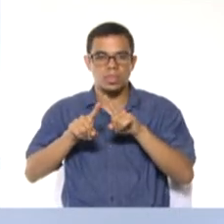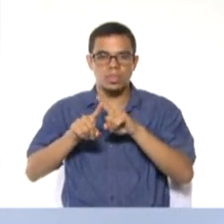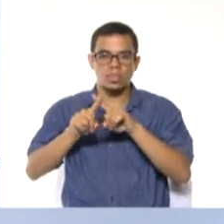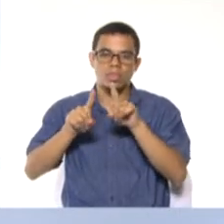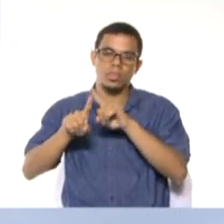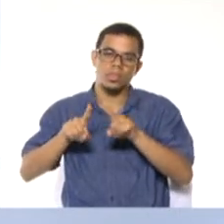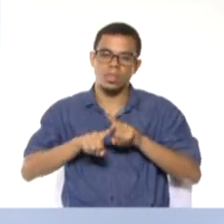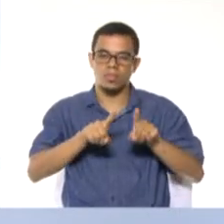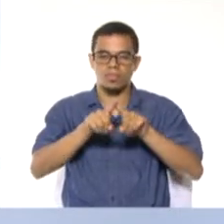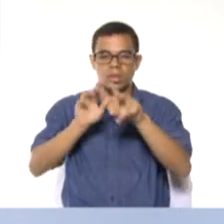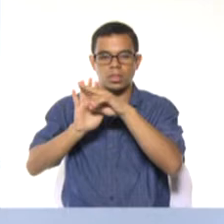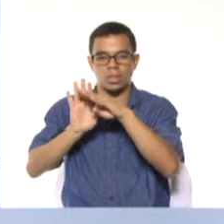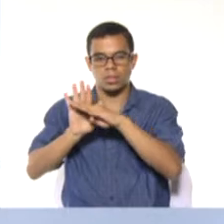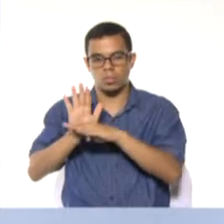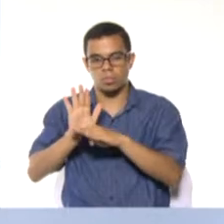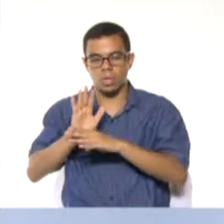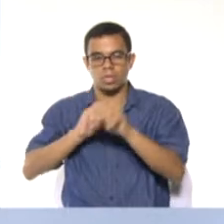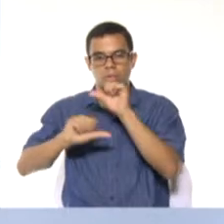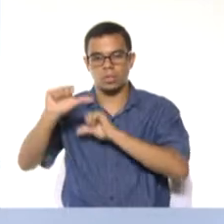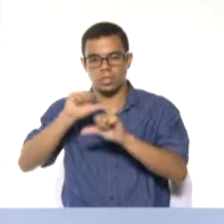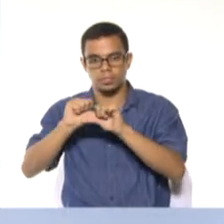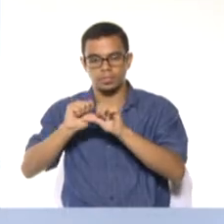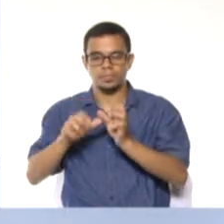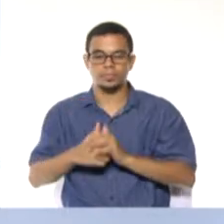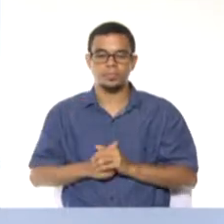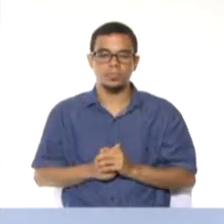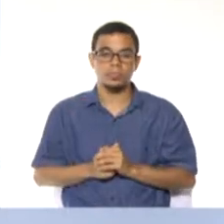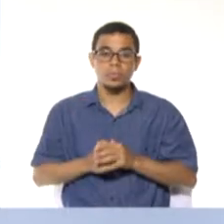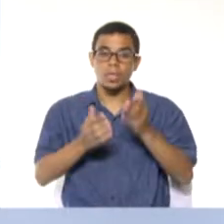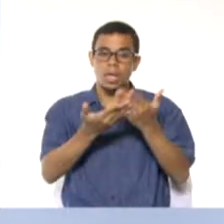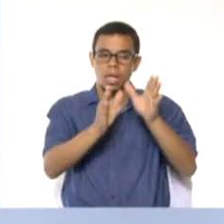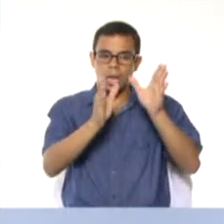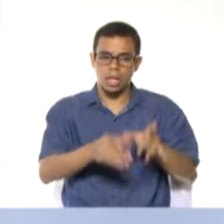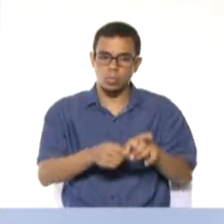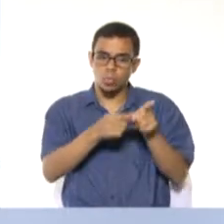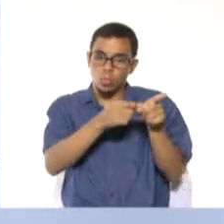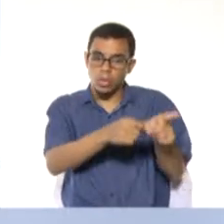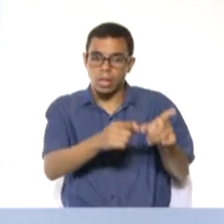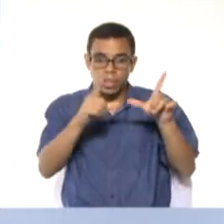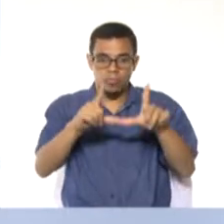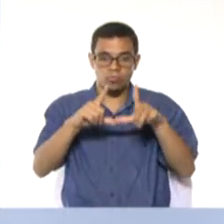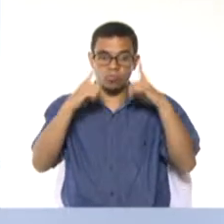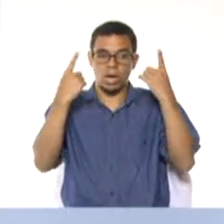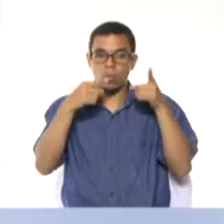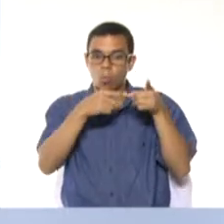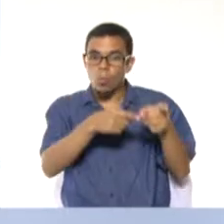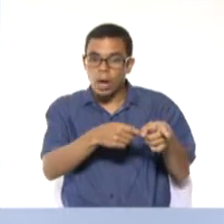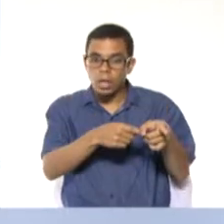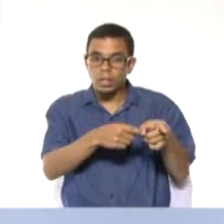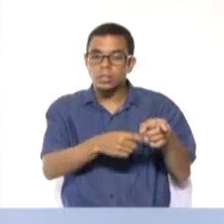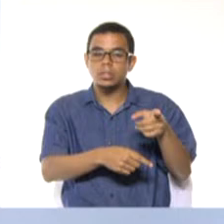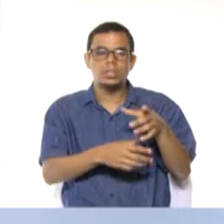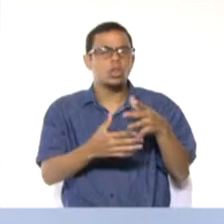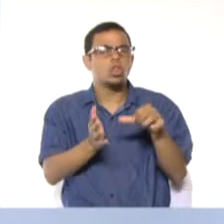estudiante del estado de La Guaira, específicamente de Carayaca, de la población de